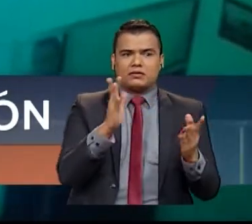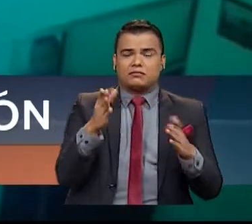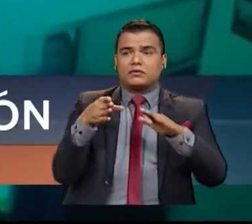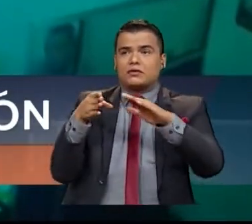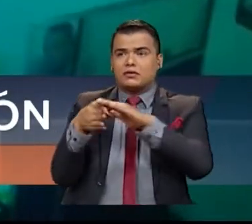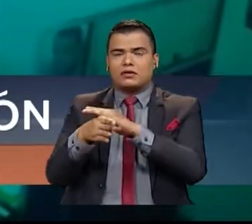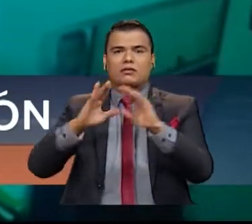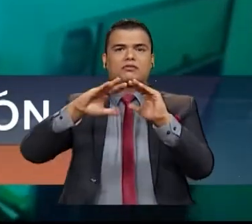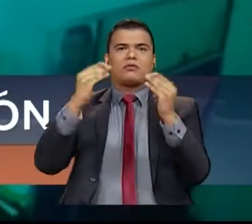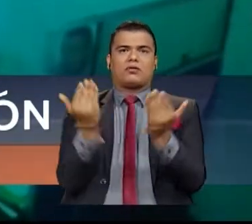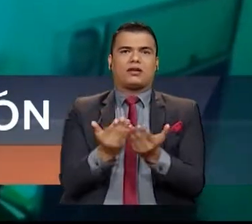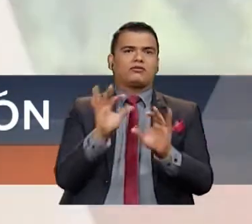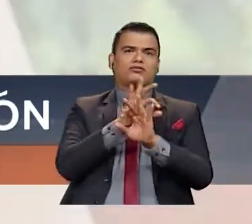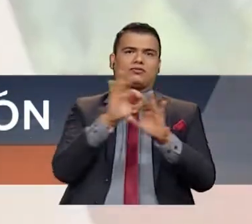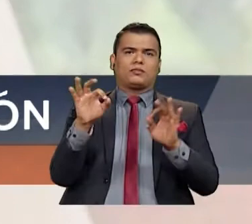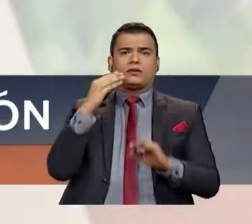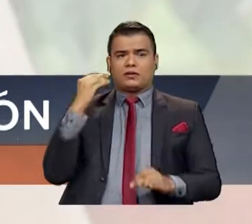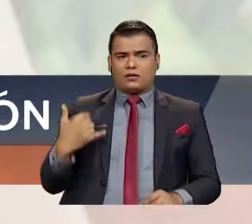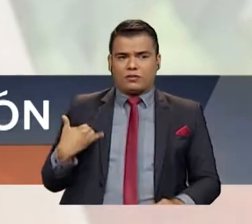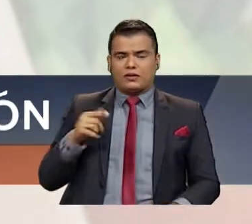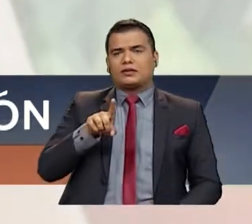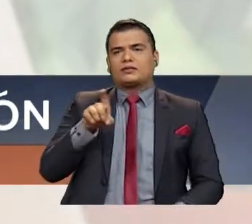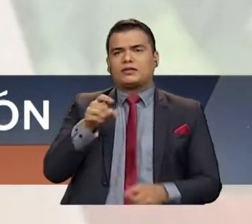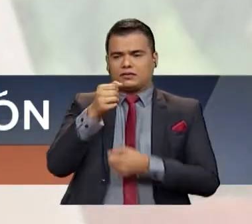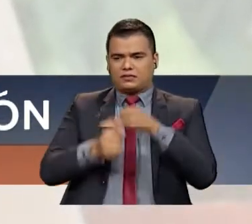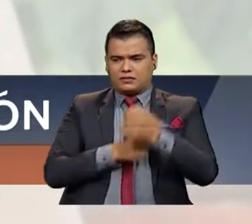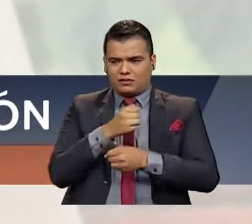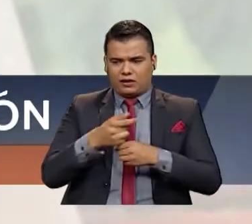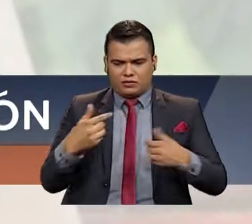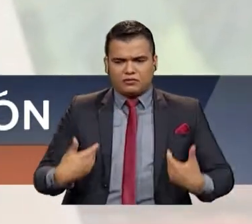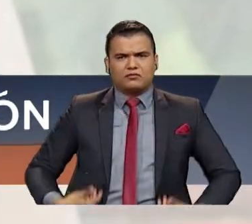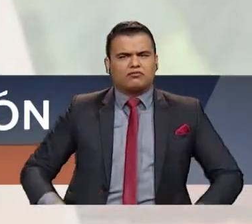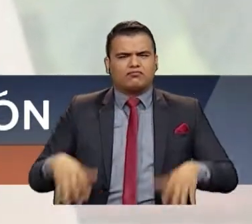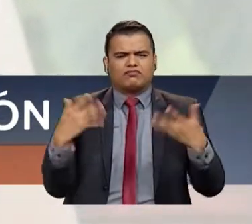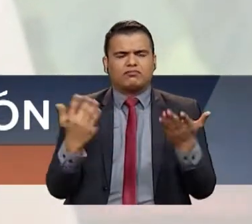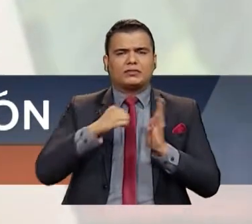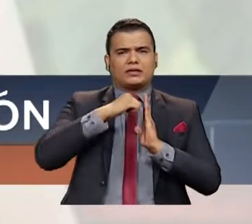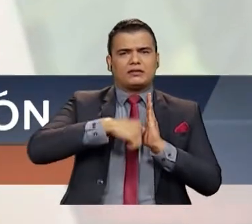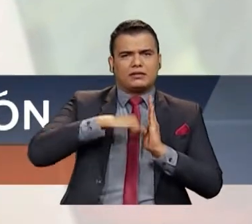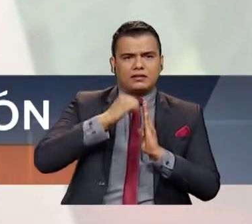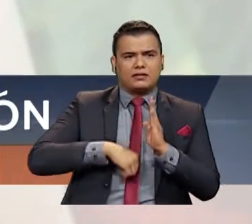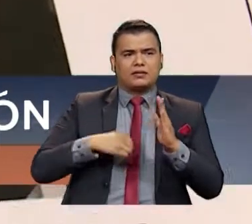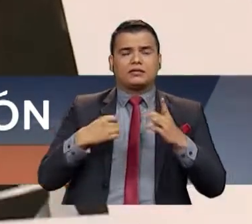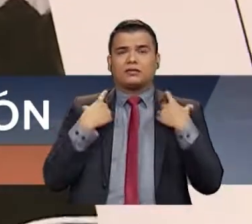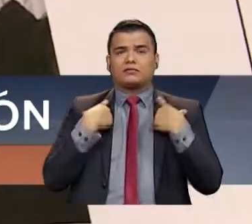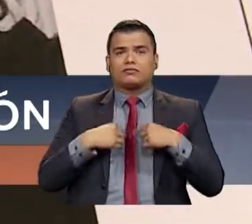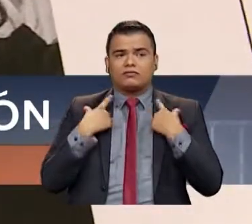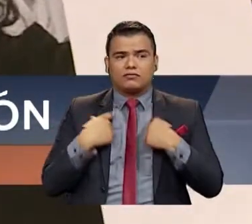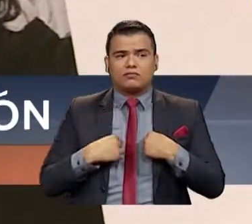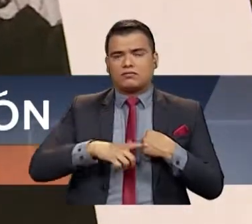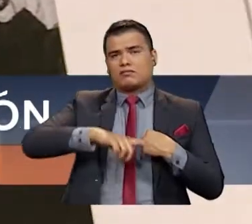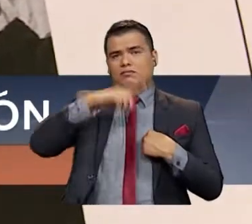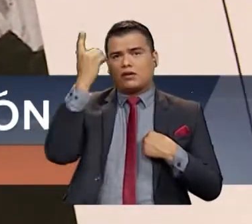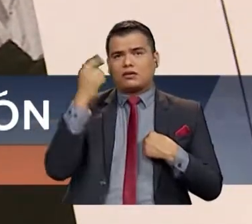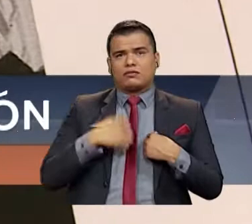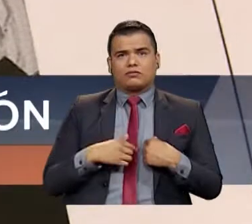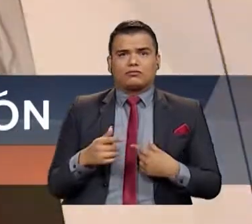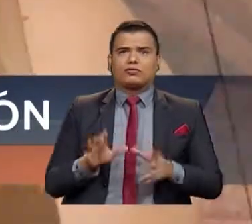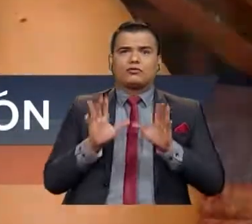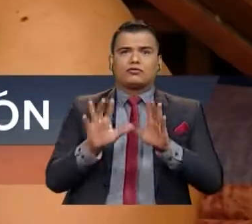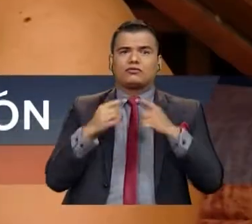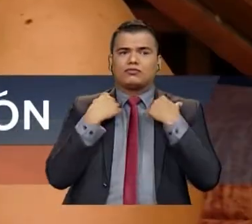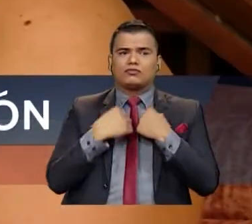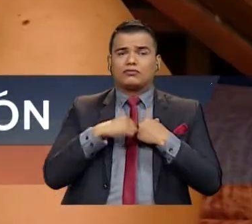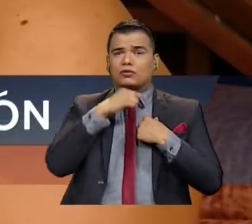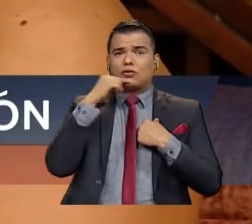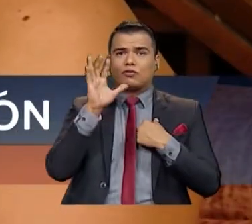colegio. La joven de 16 años se encontraba vestida con jeans, camibuso blanco con cuello rojo. Nosotros no somos unas personas malas, no le hemos